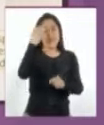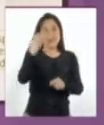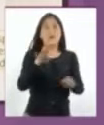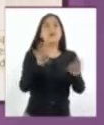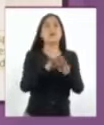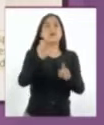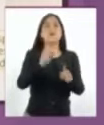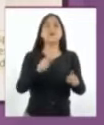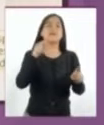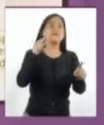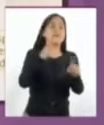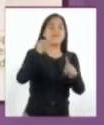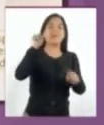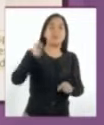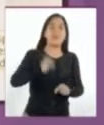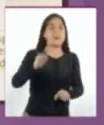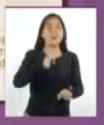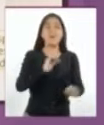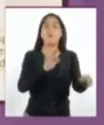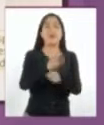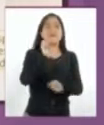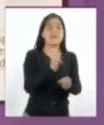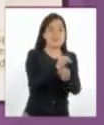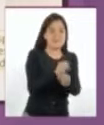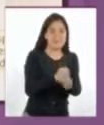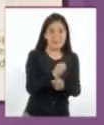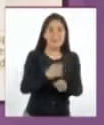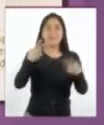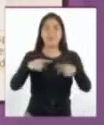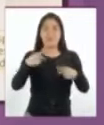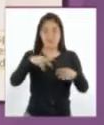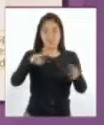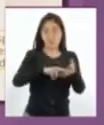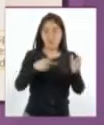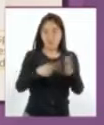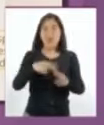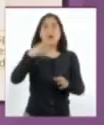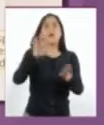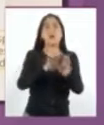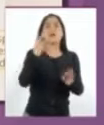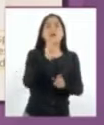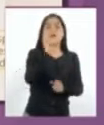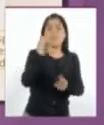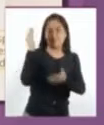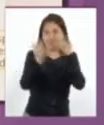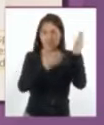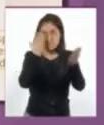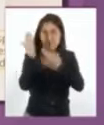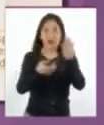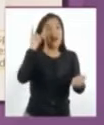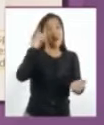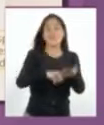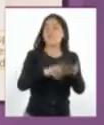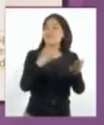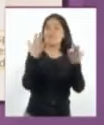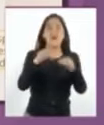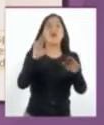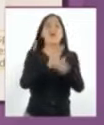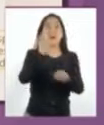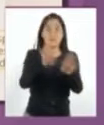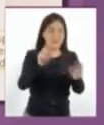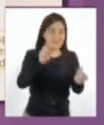recurrir a los vestigios descubiertos por los arqueólogos y al análisis que de ellos hacen, pues no existen datos